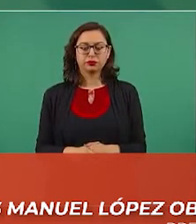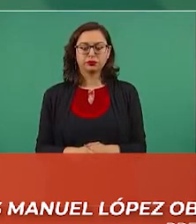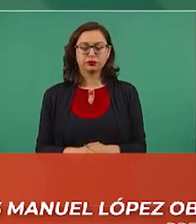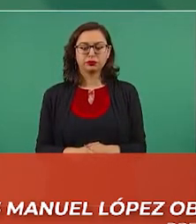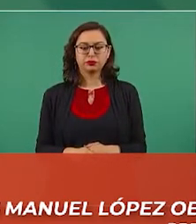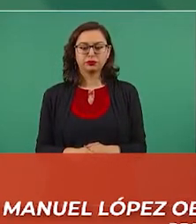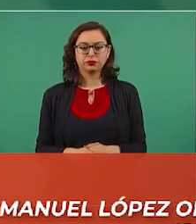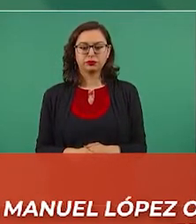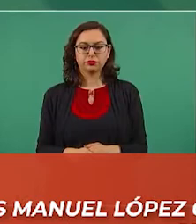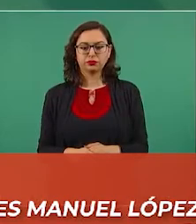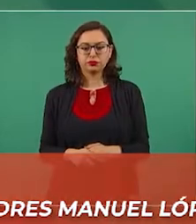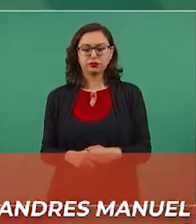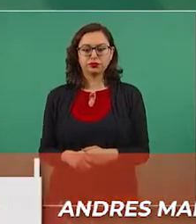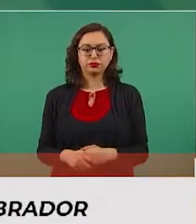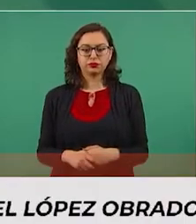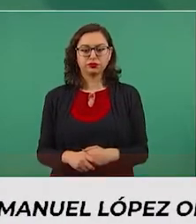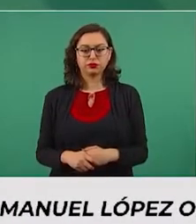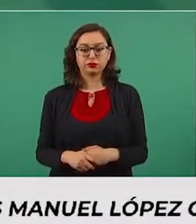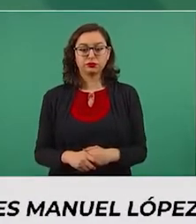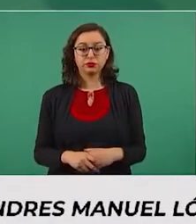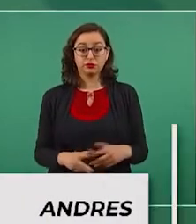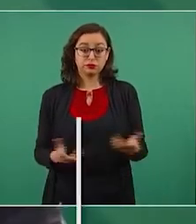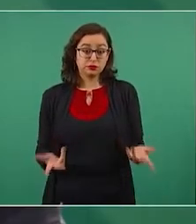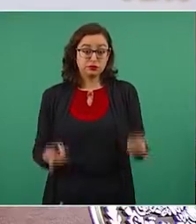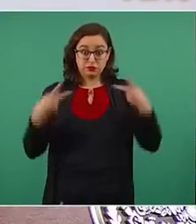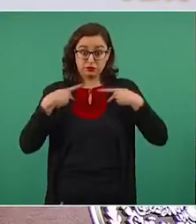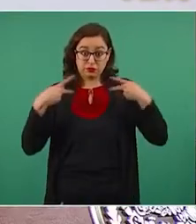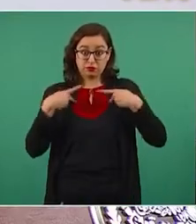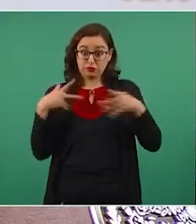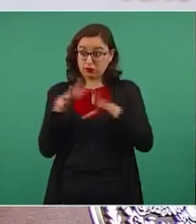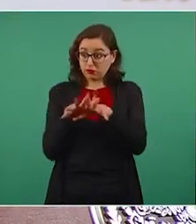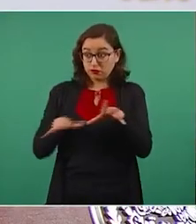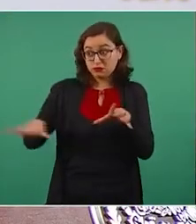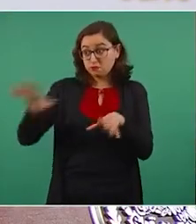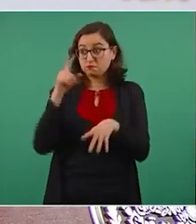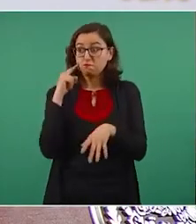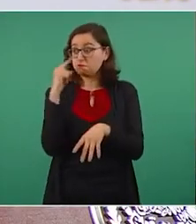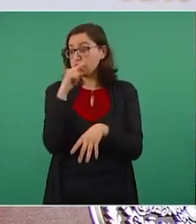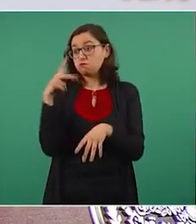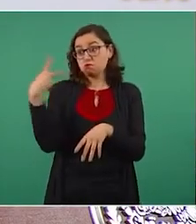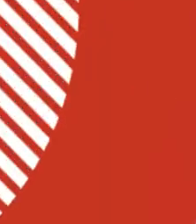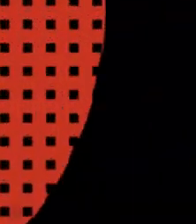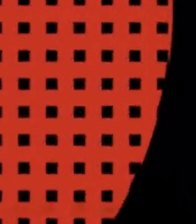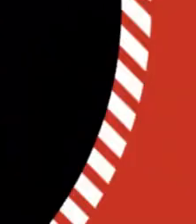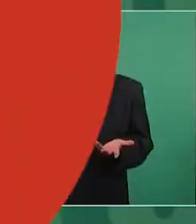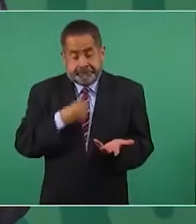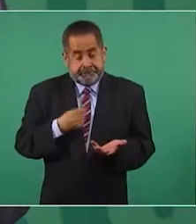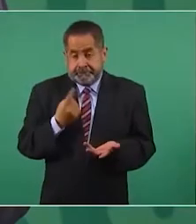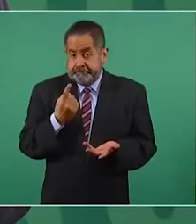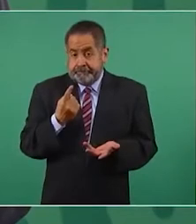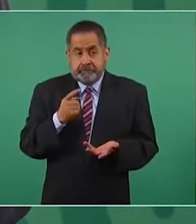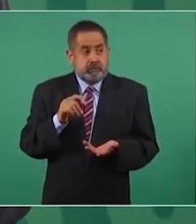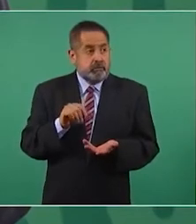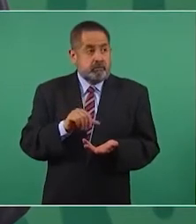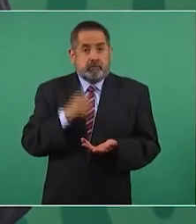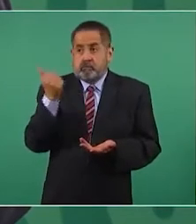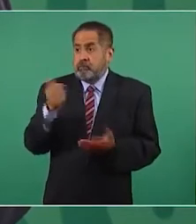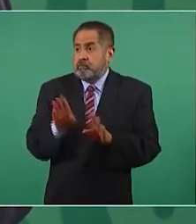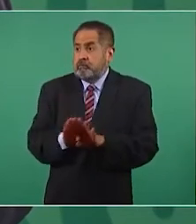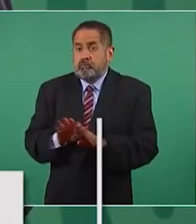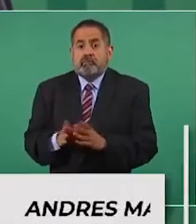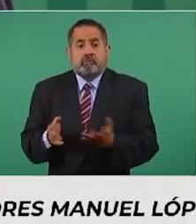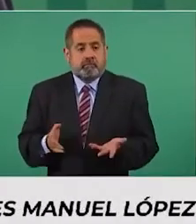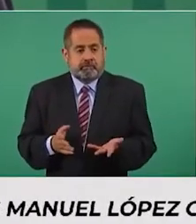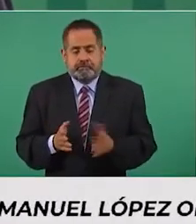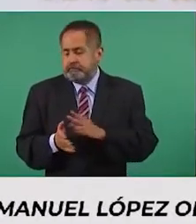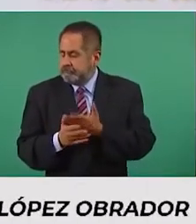también hay que respetar la voluntad de los ciudadanos, de garantizar que no